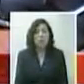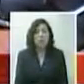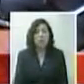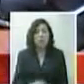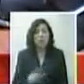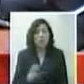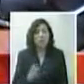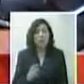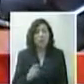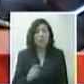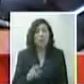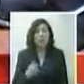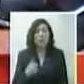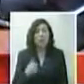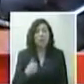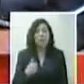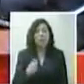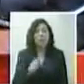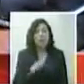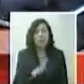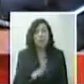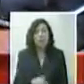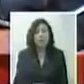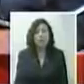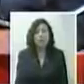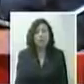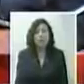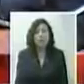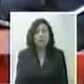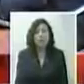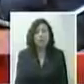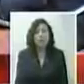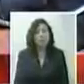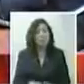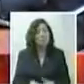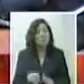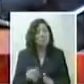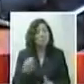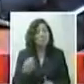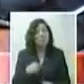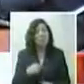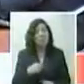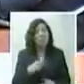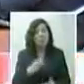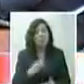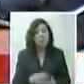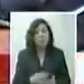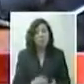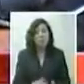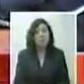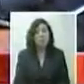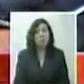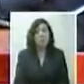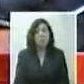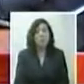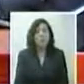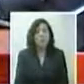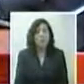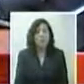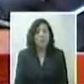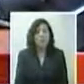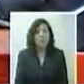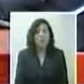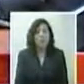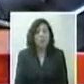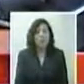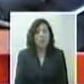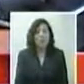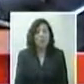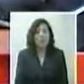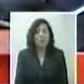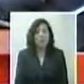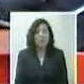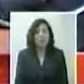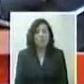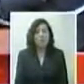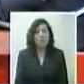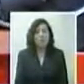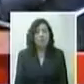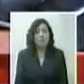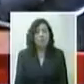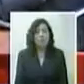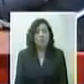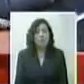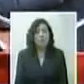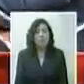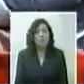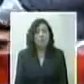poland dijeron queremos que esta señora se envía a Estados Unidos para nosotros certificarlo la señora